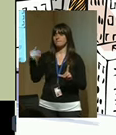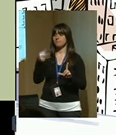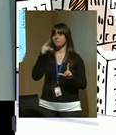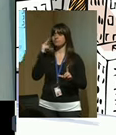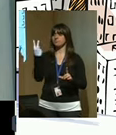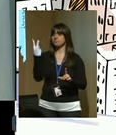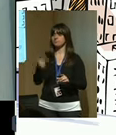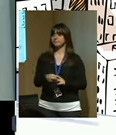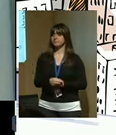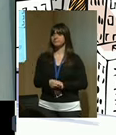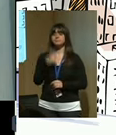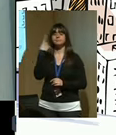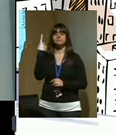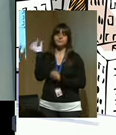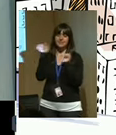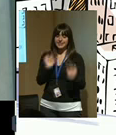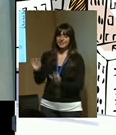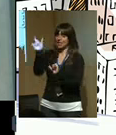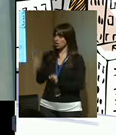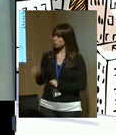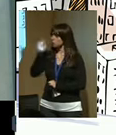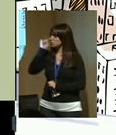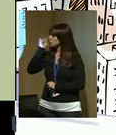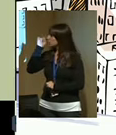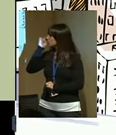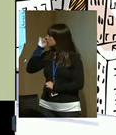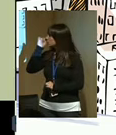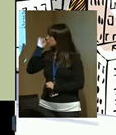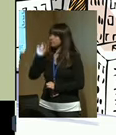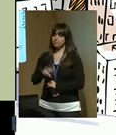www.defensoriaturista.org.ar. Defender a un turista es defender a un vecino.